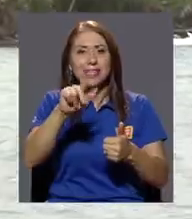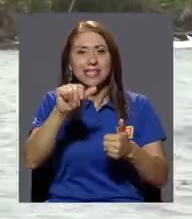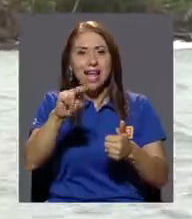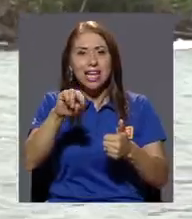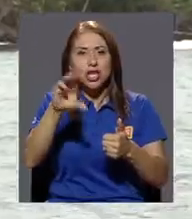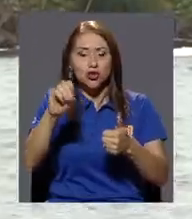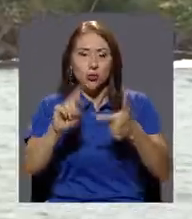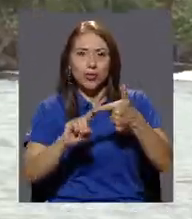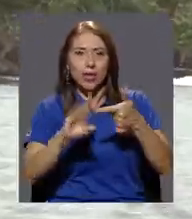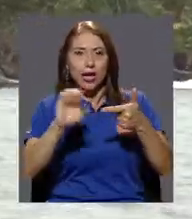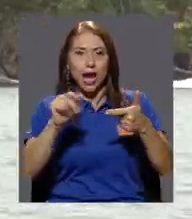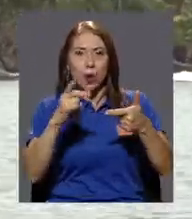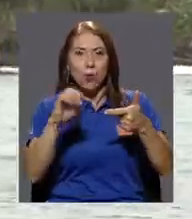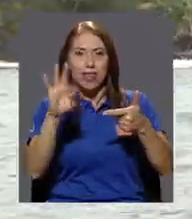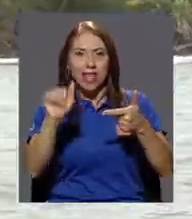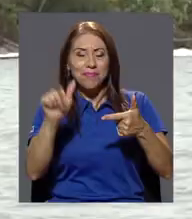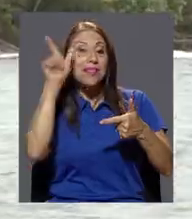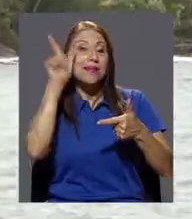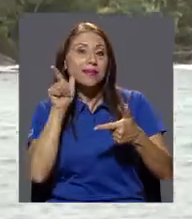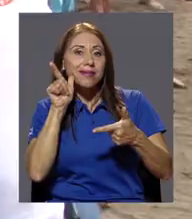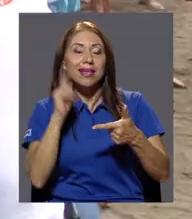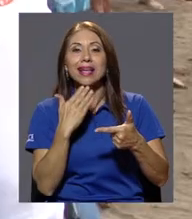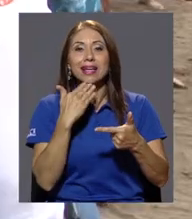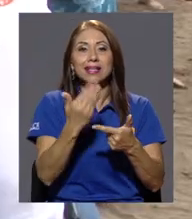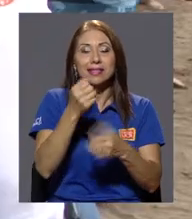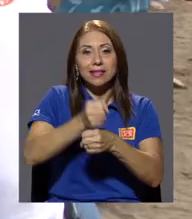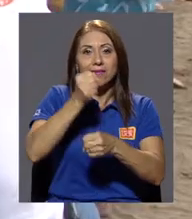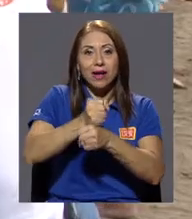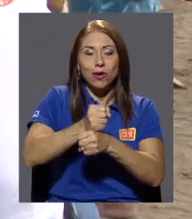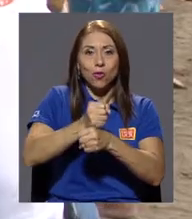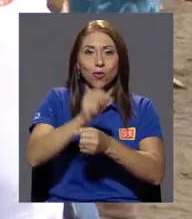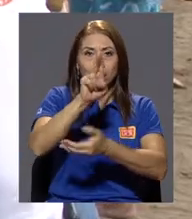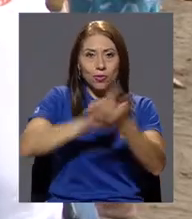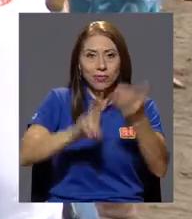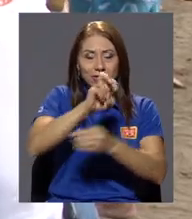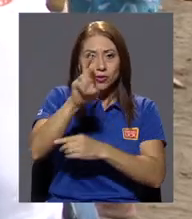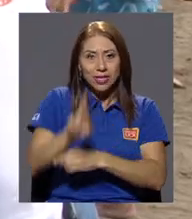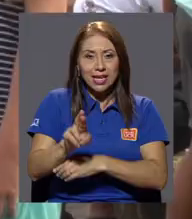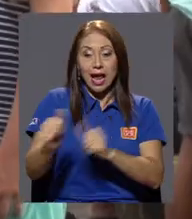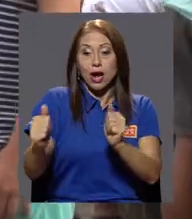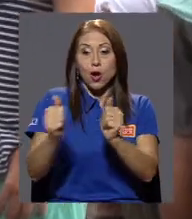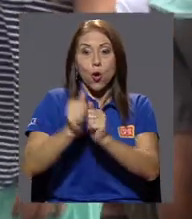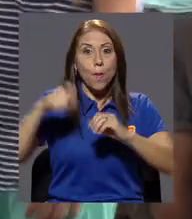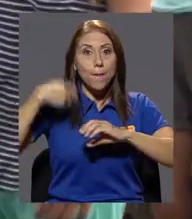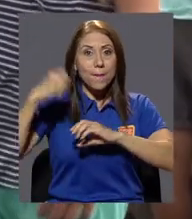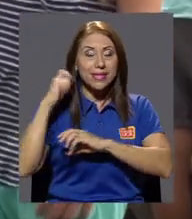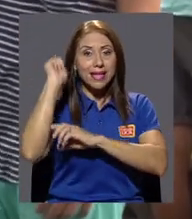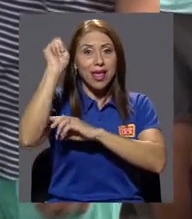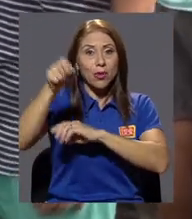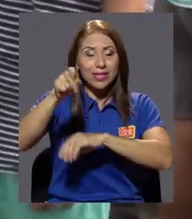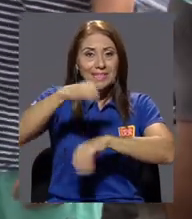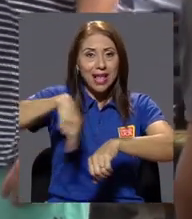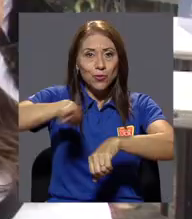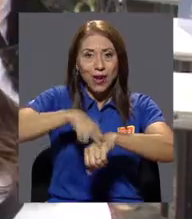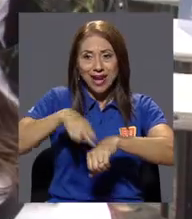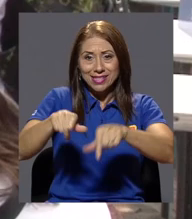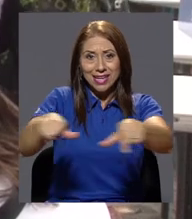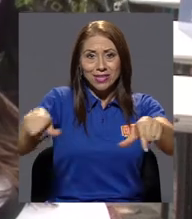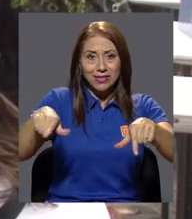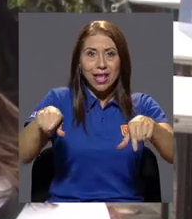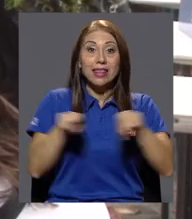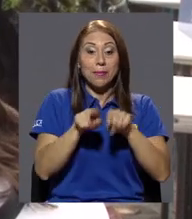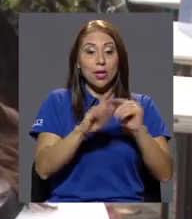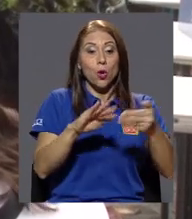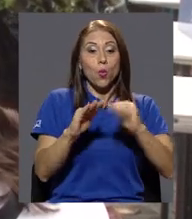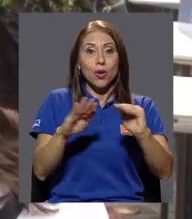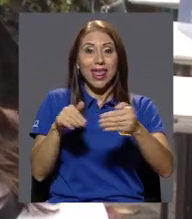Limón, gracias al trabajo de investigación de la Universidad de Costa Rica, en conjunto con los pescadores artesanales de la zona y las